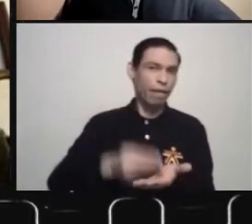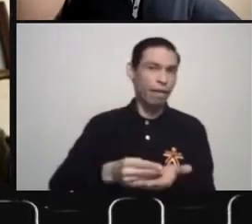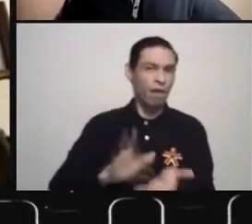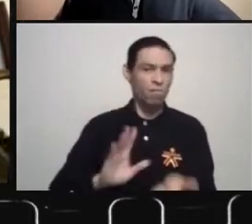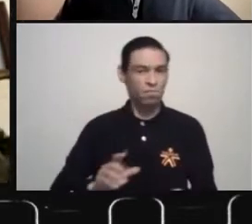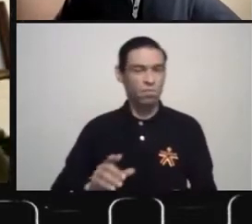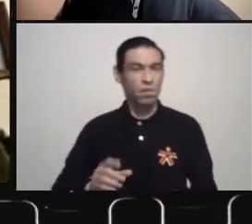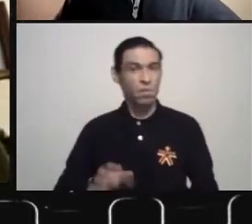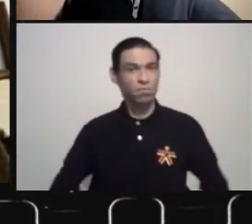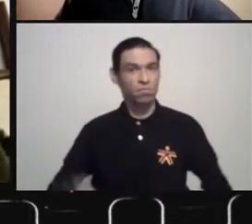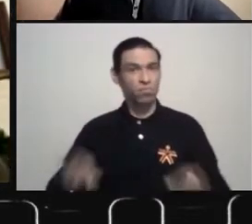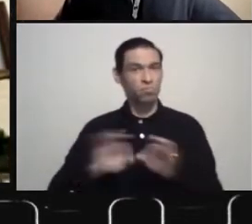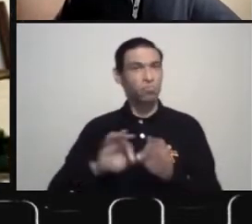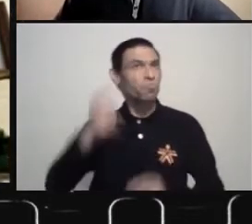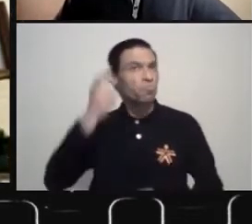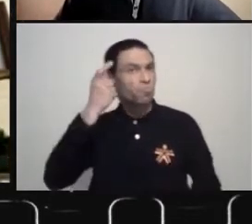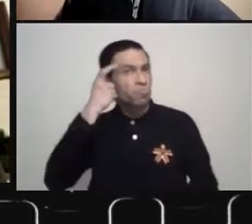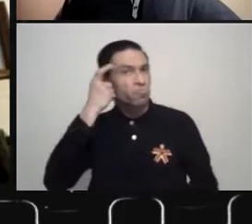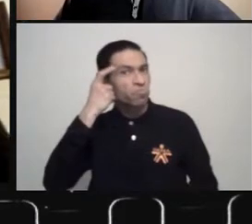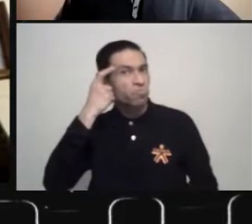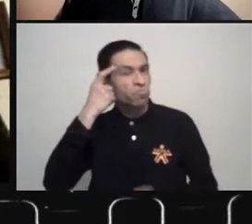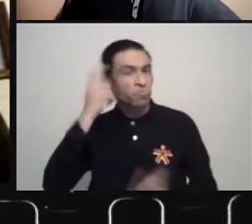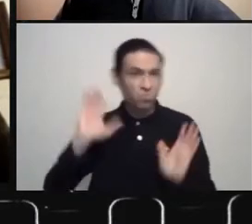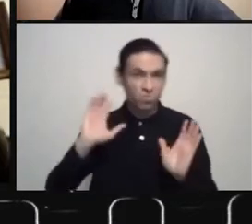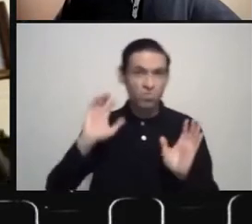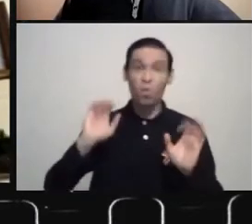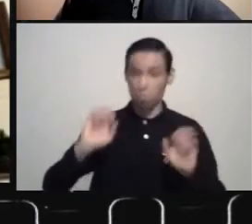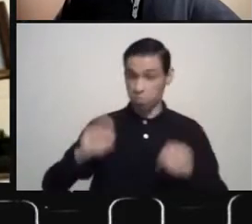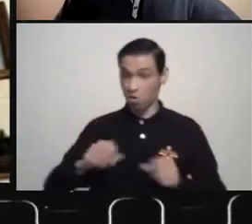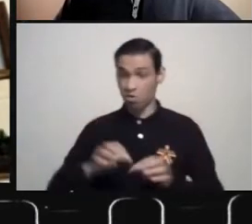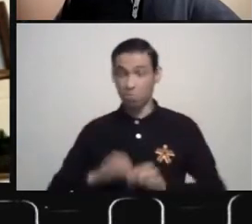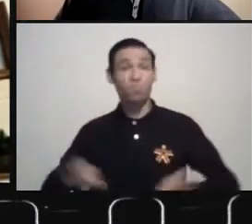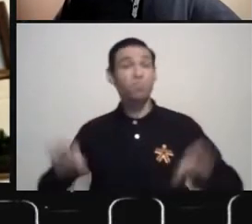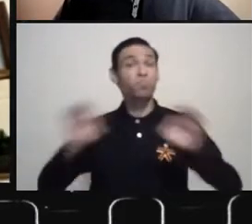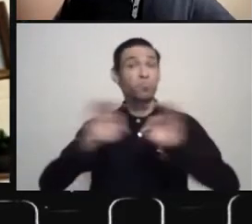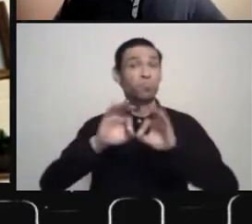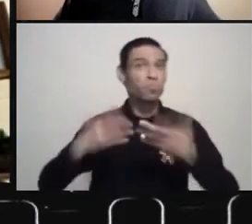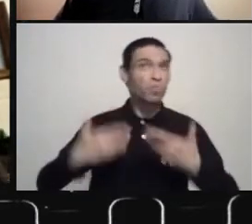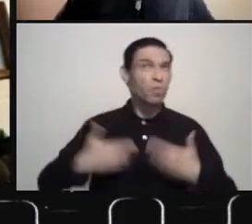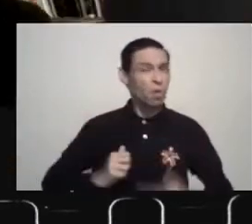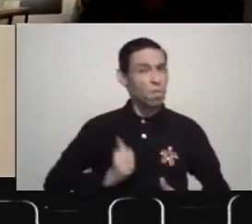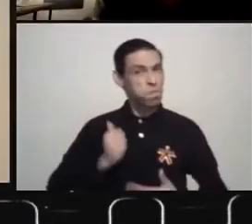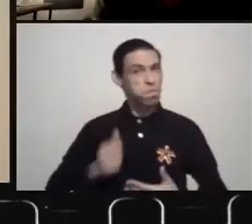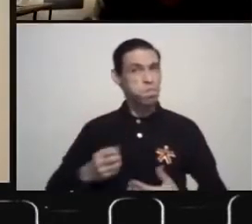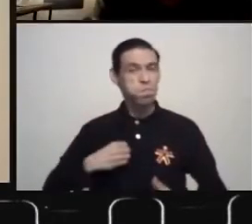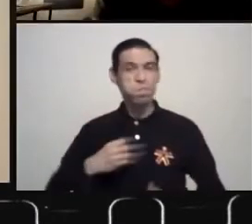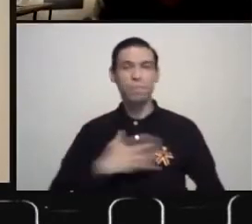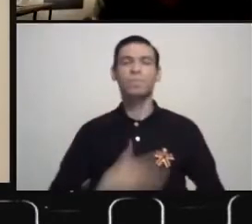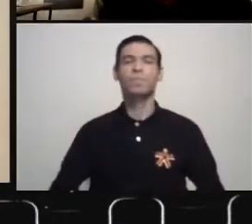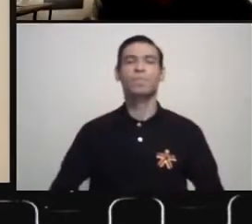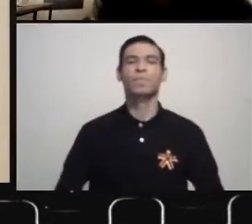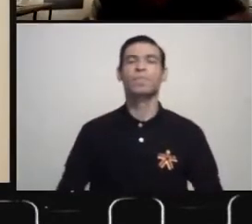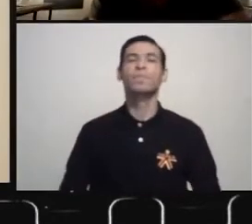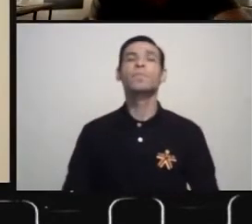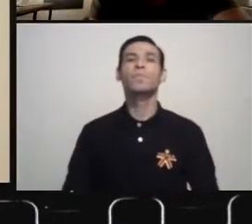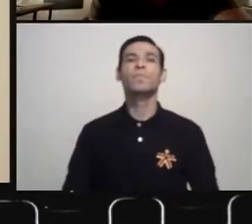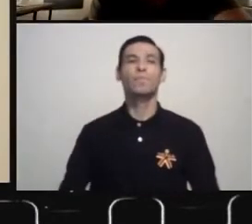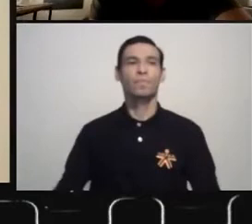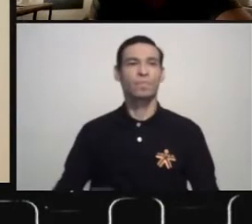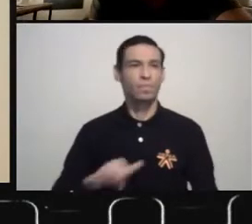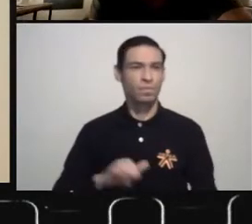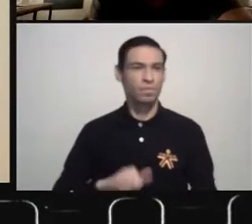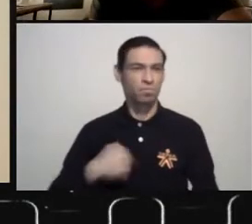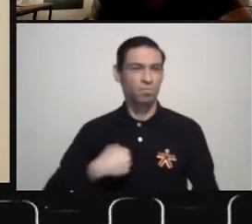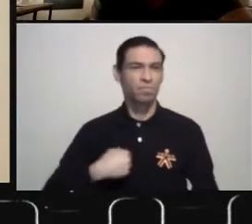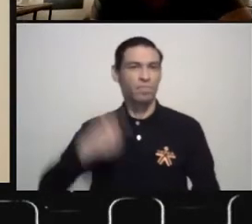puerta, la cuestión es abrirse la puerta. Sí, yo siempre he pensado que hoy en día es más fácil